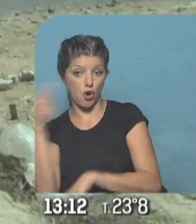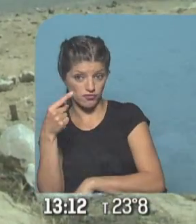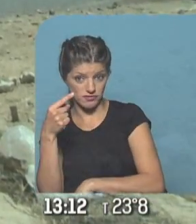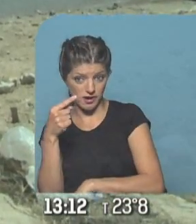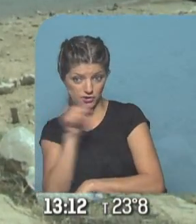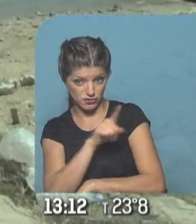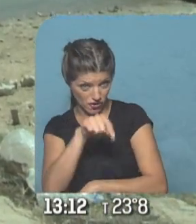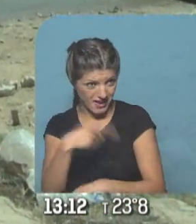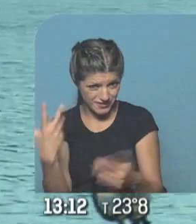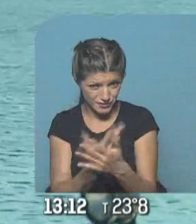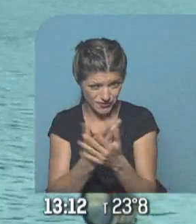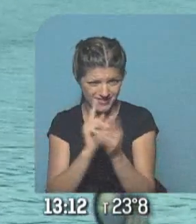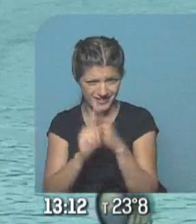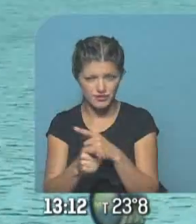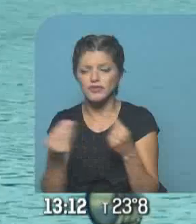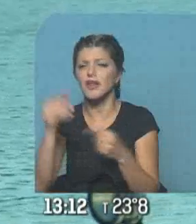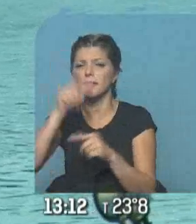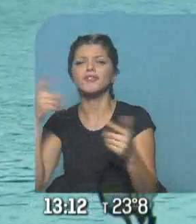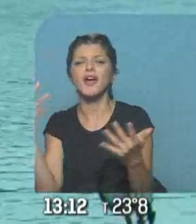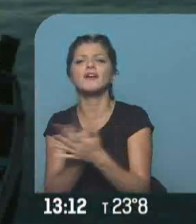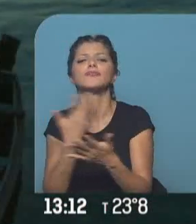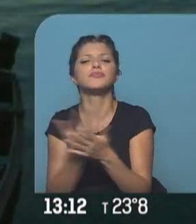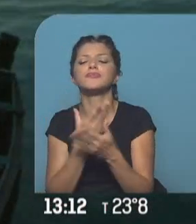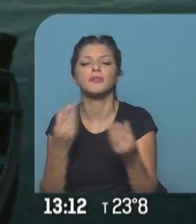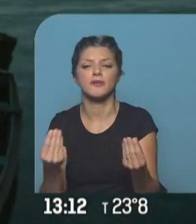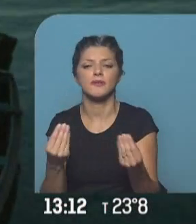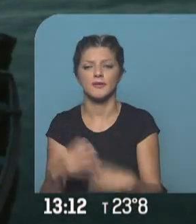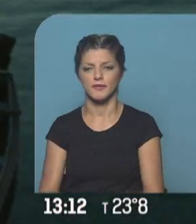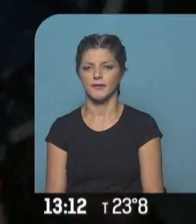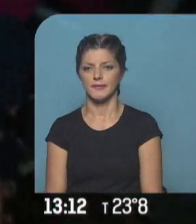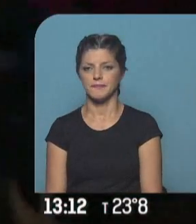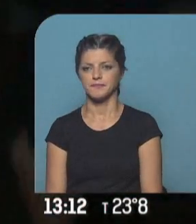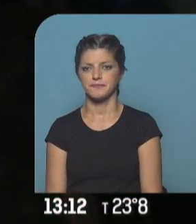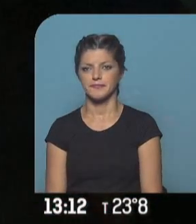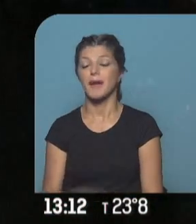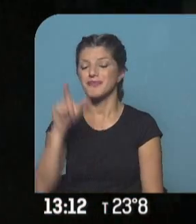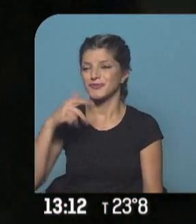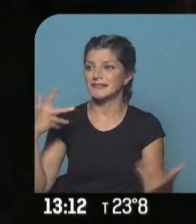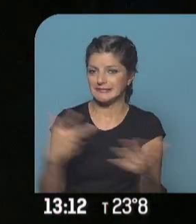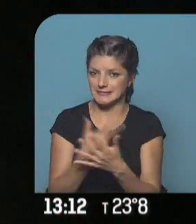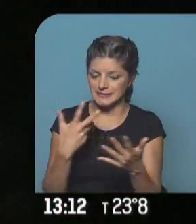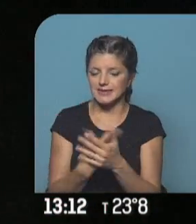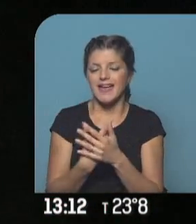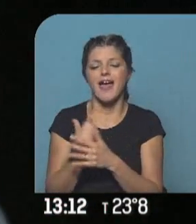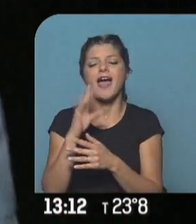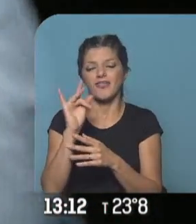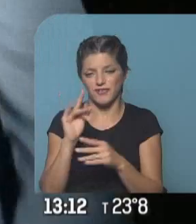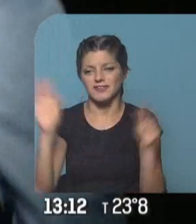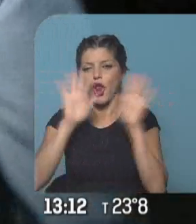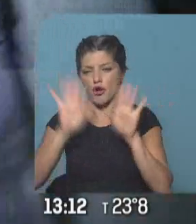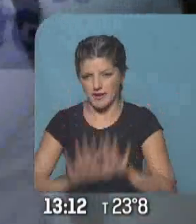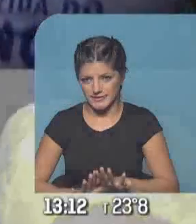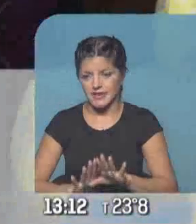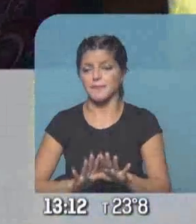los damnificados. ¿Qué pasa con los damnificados? Los damnificados les cuesta mucho organizarse. Hay recién, el año